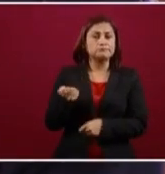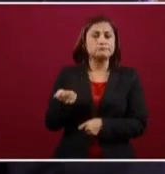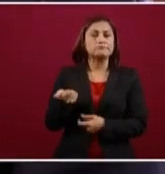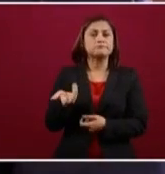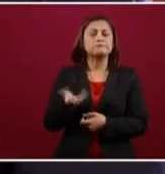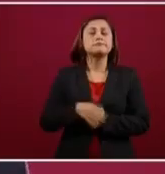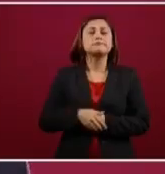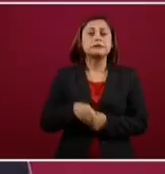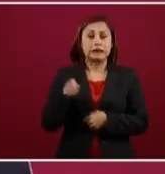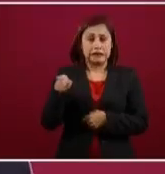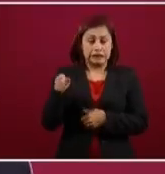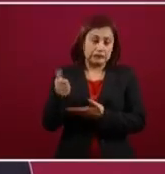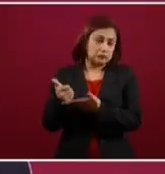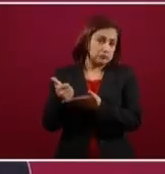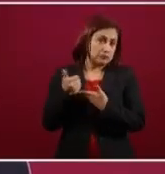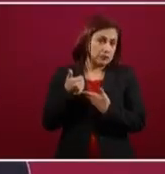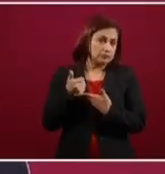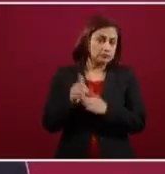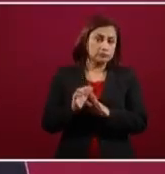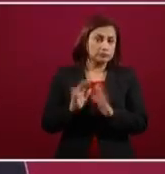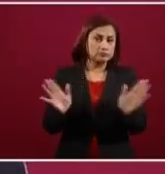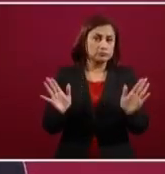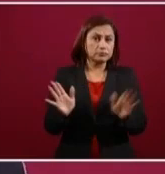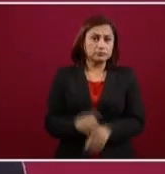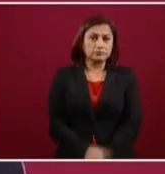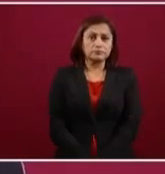Y ellos,